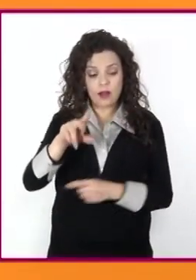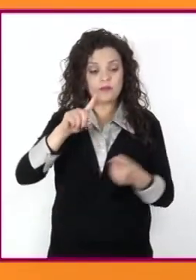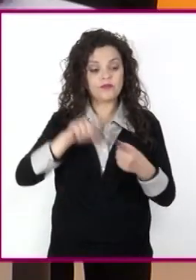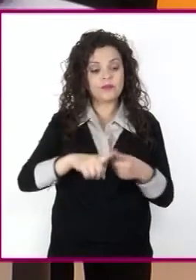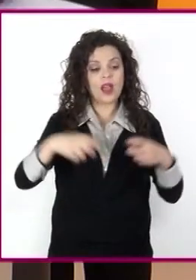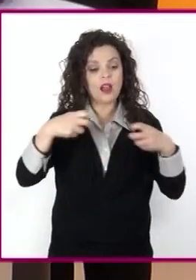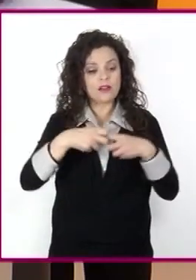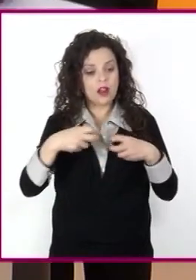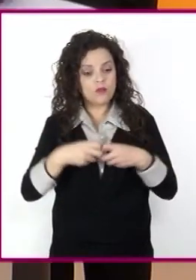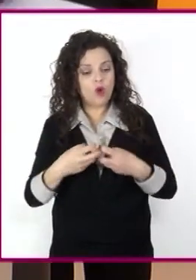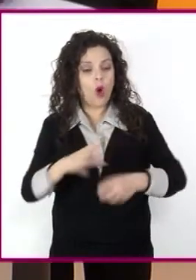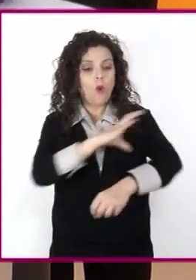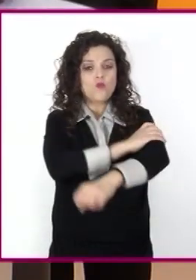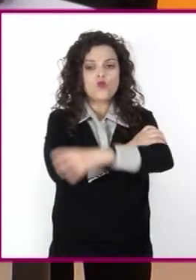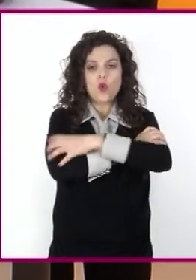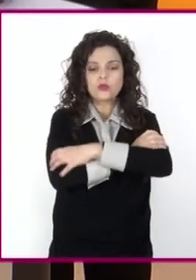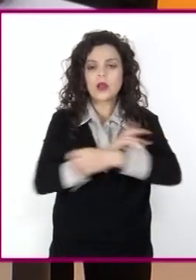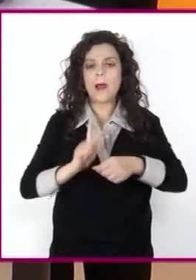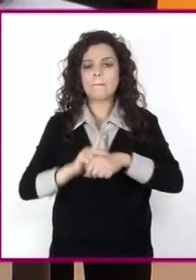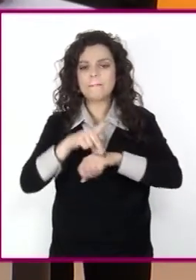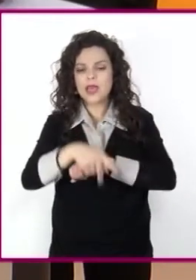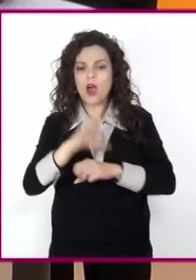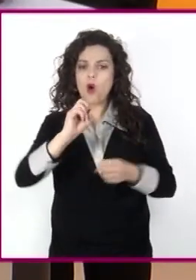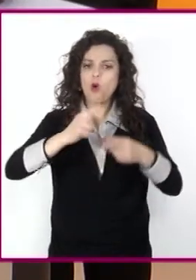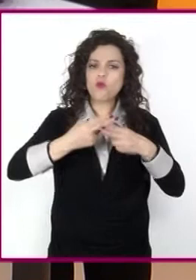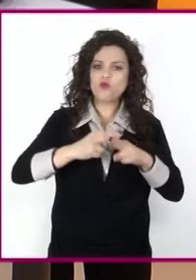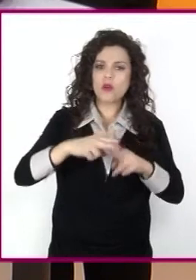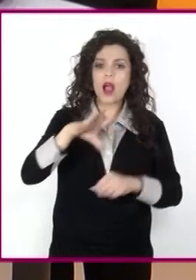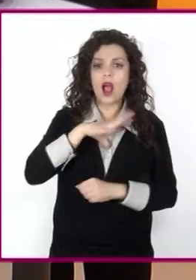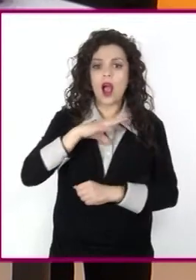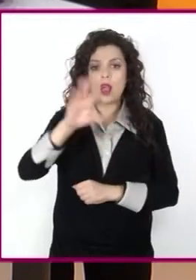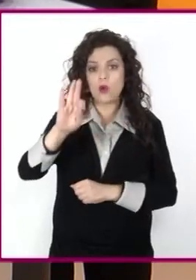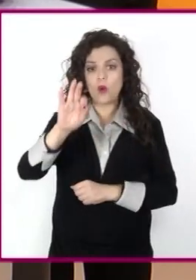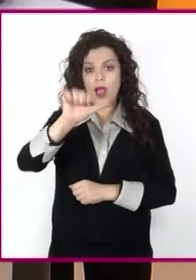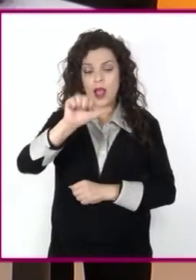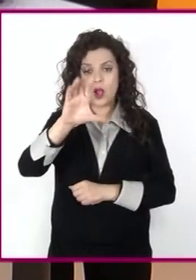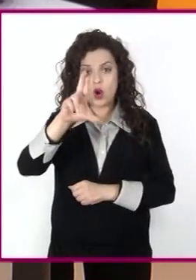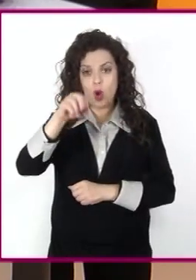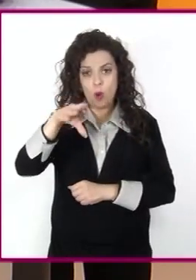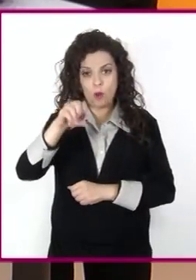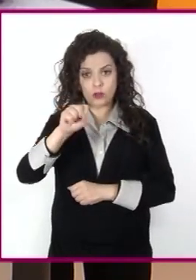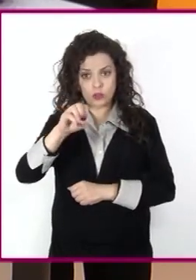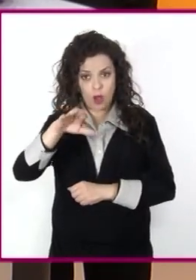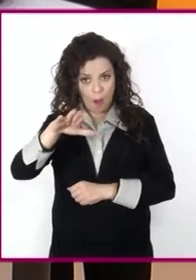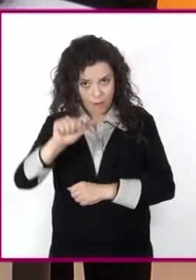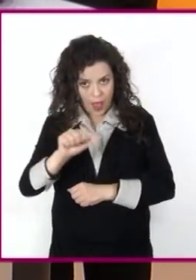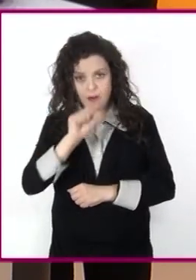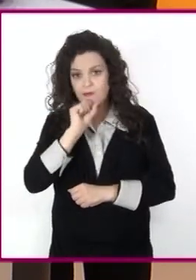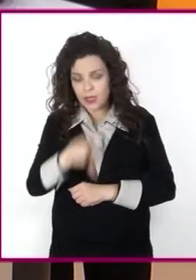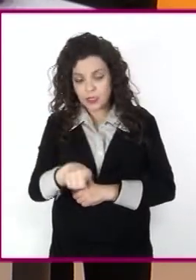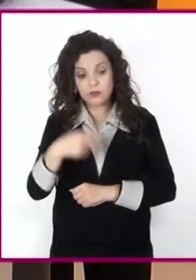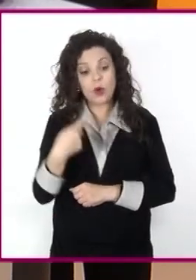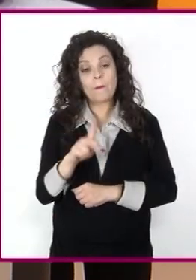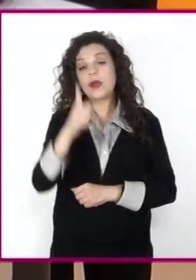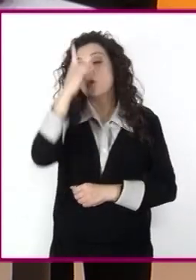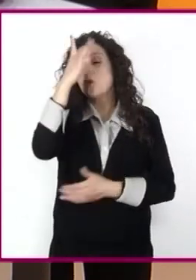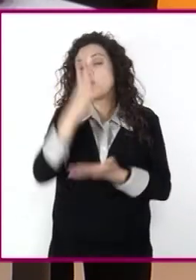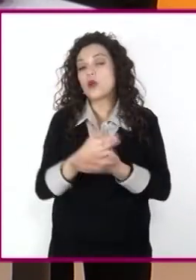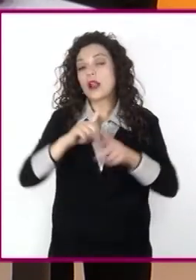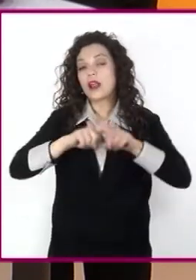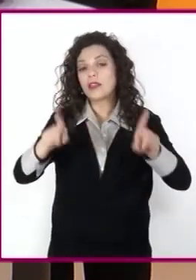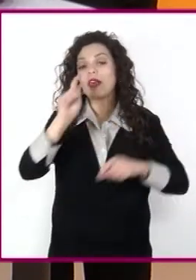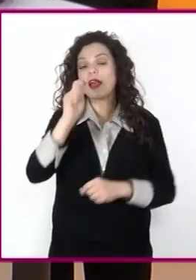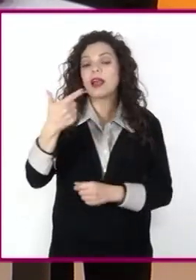musculares, de la piel o de los huesos, contienen los 46 cromosomas. La única excepción son los